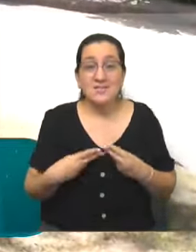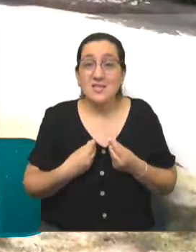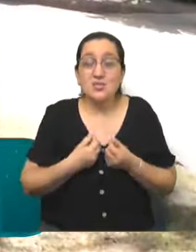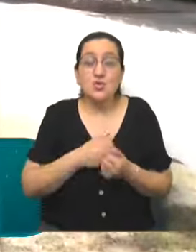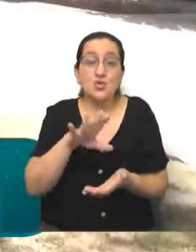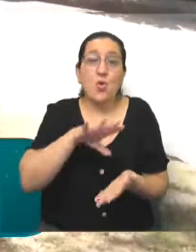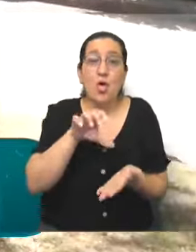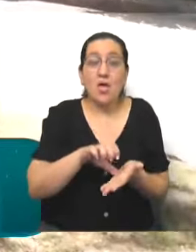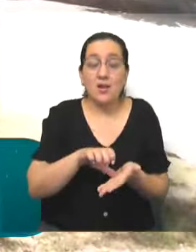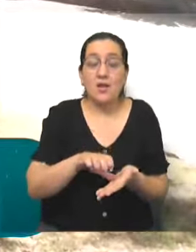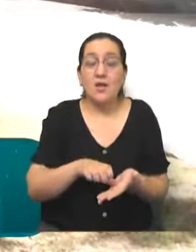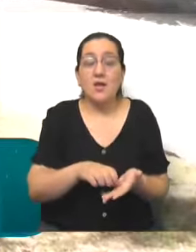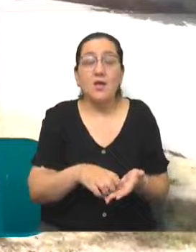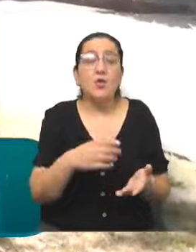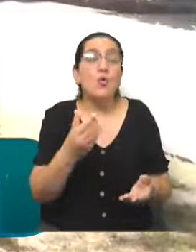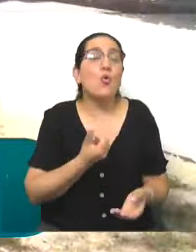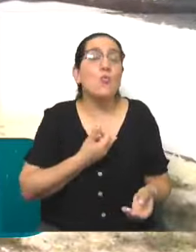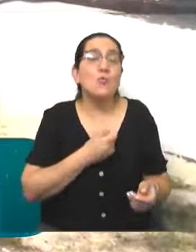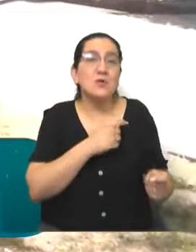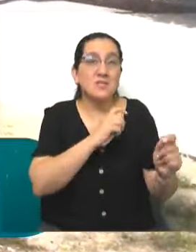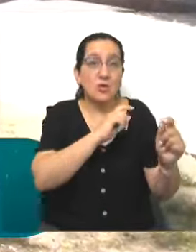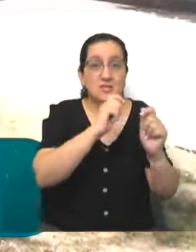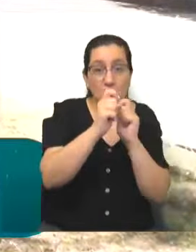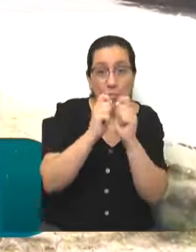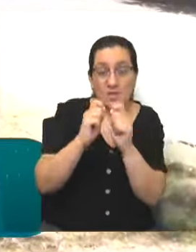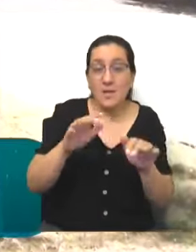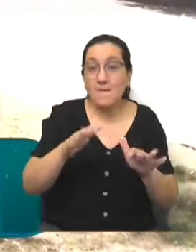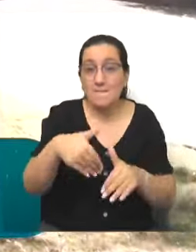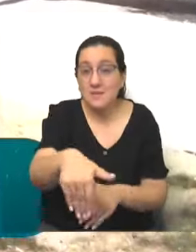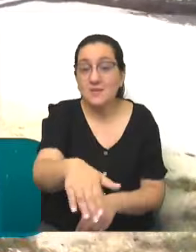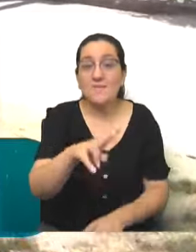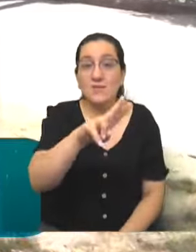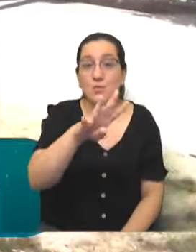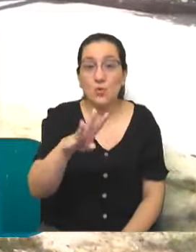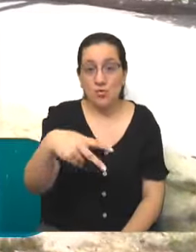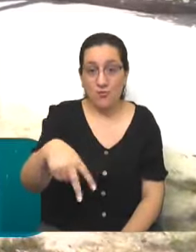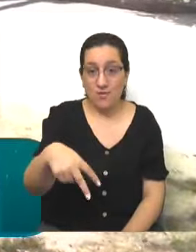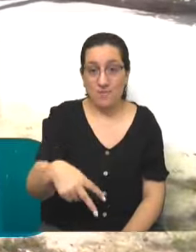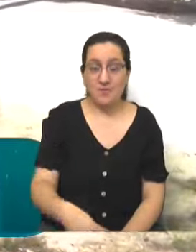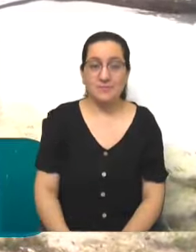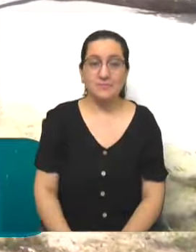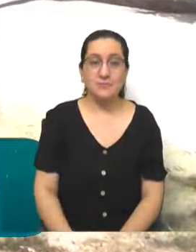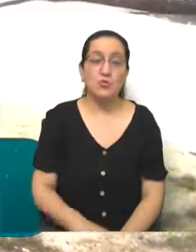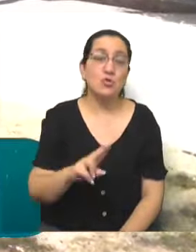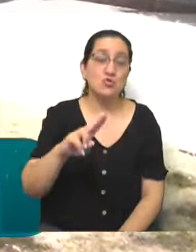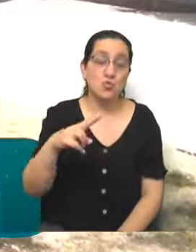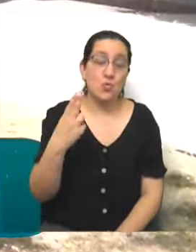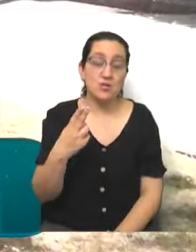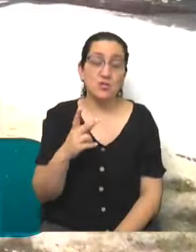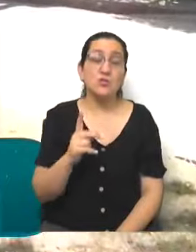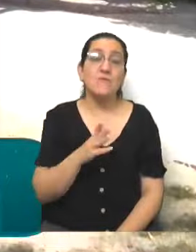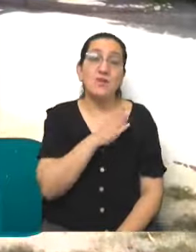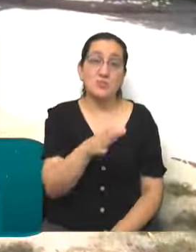pública, las distintas encuestas y, por supuesto, qué va a pasar el próximo 24 cuando tengamos que ir los uruguayos y uruguayas a